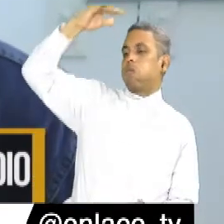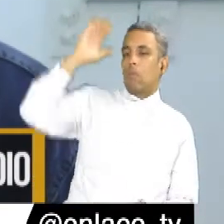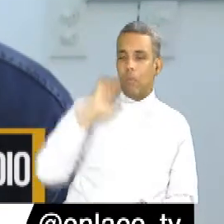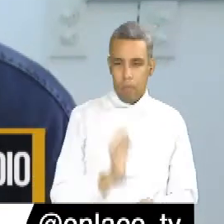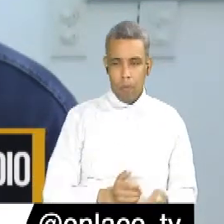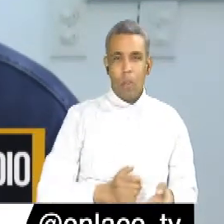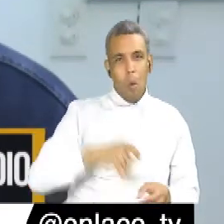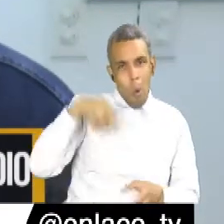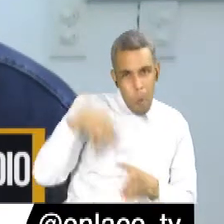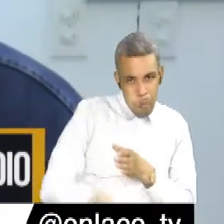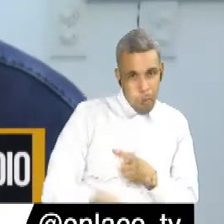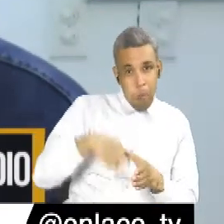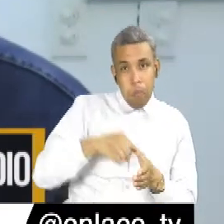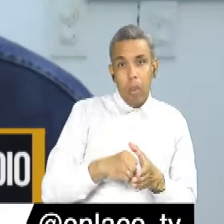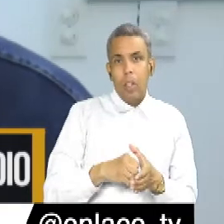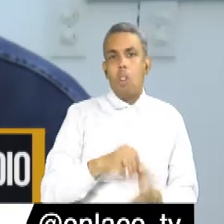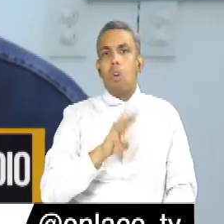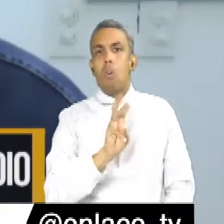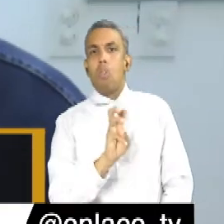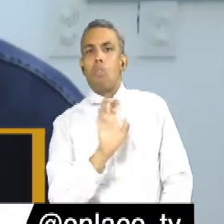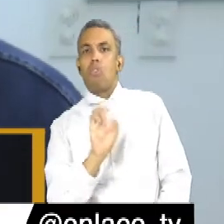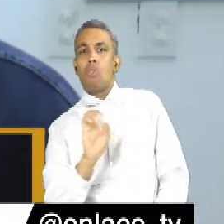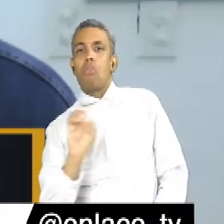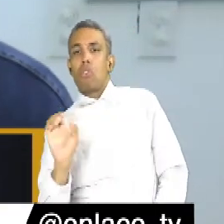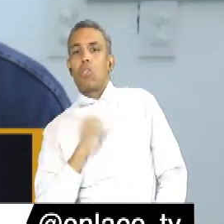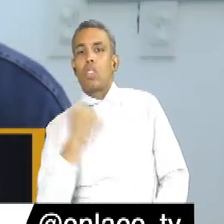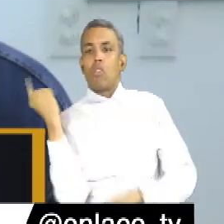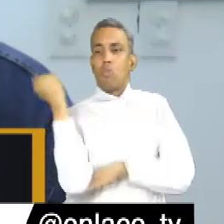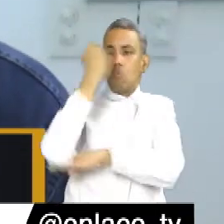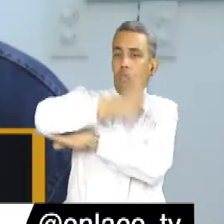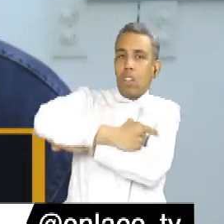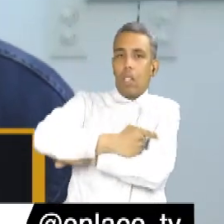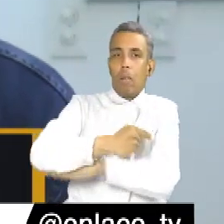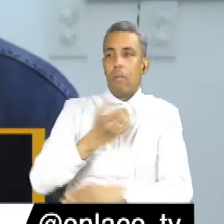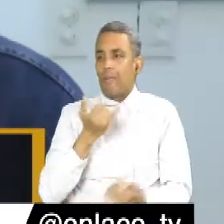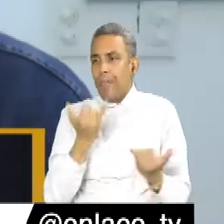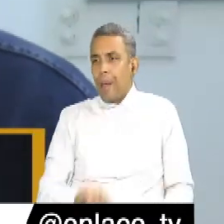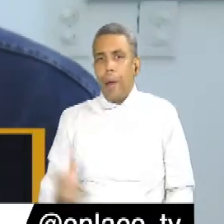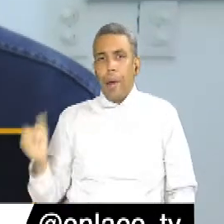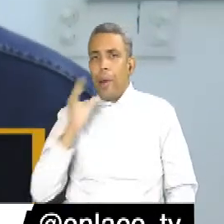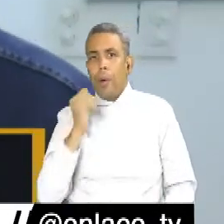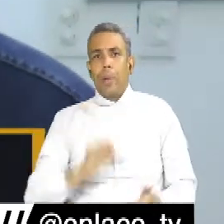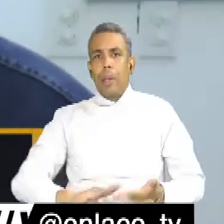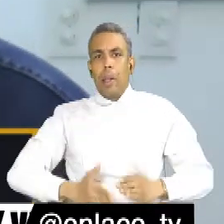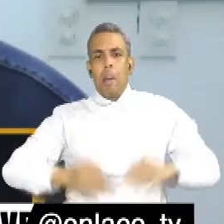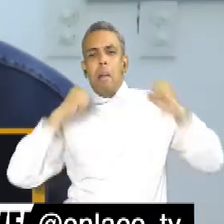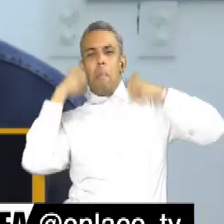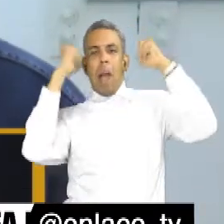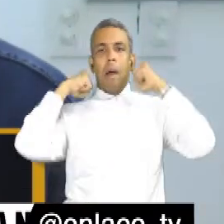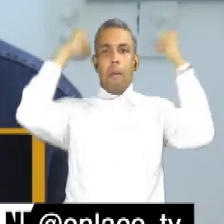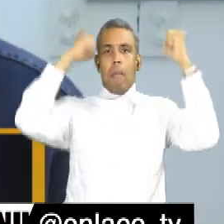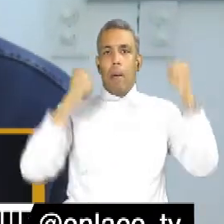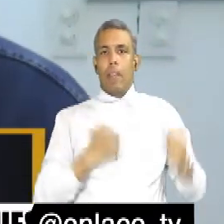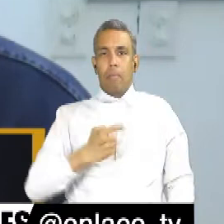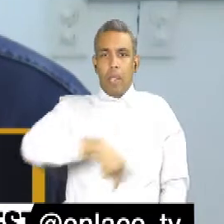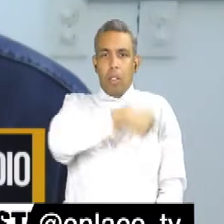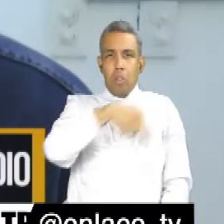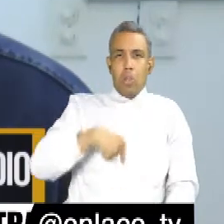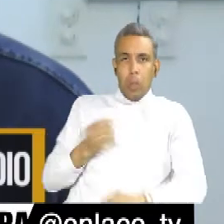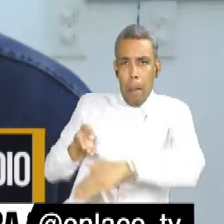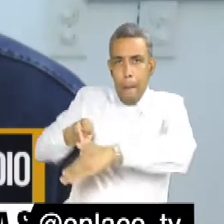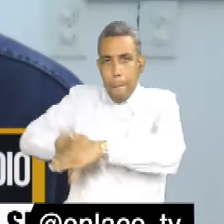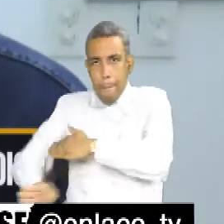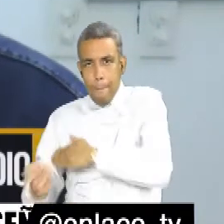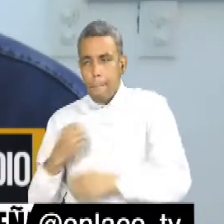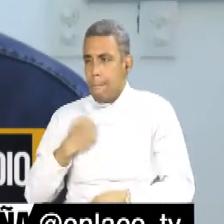de subsuelo, igual que en el área de Cantagallo, tenemos detenidas todas las operaciones de subsuelo, y en provincia,